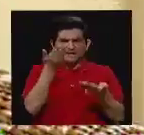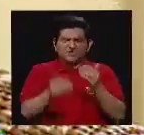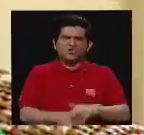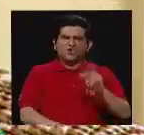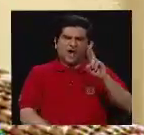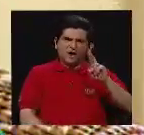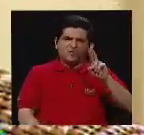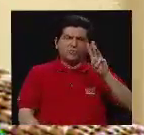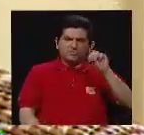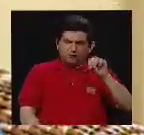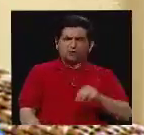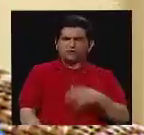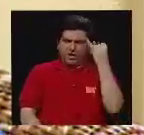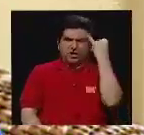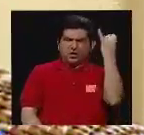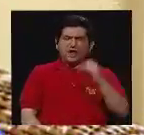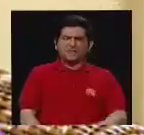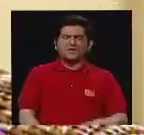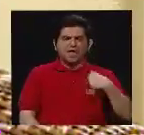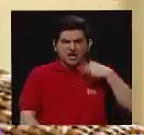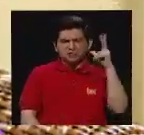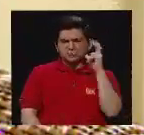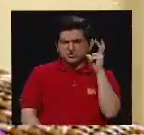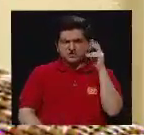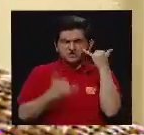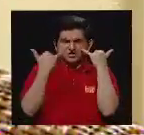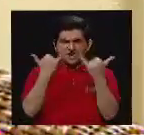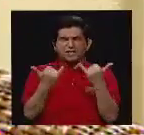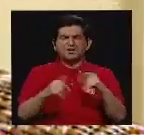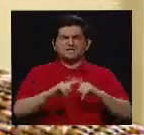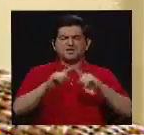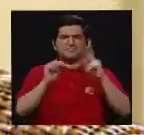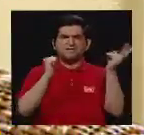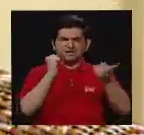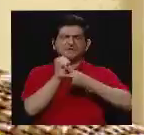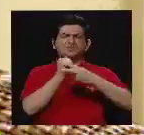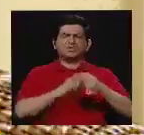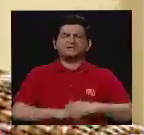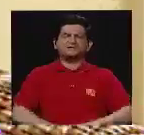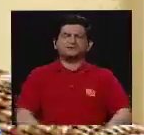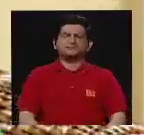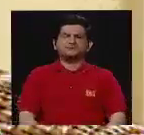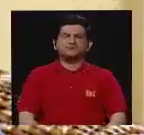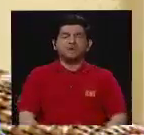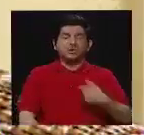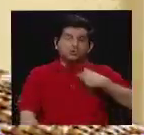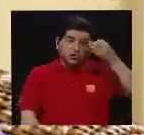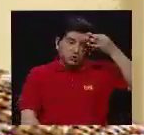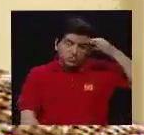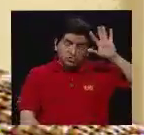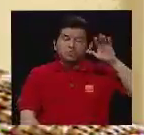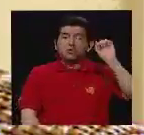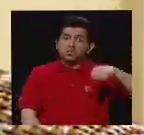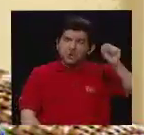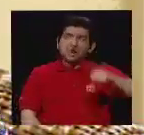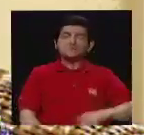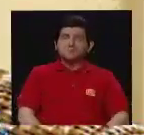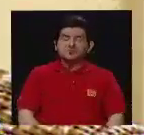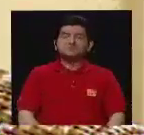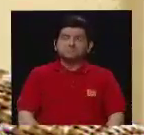a Rosa Montero la idea, la he oído expresada en varias ocasiones. Supongo que